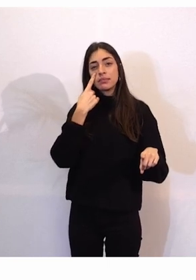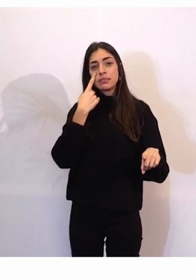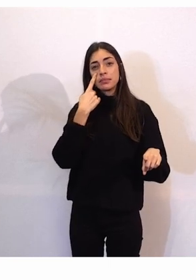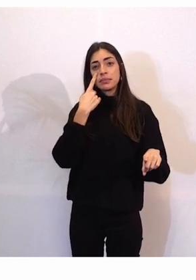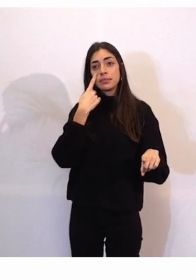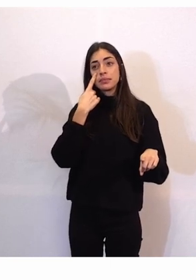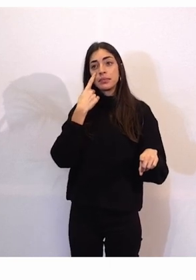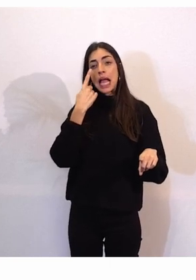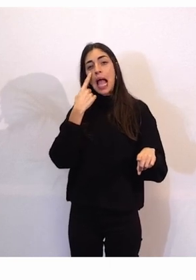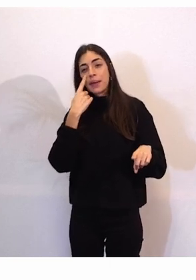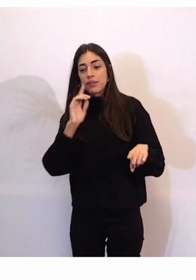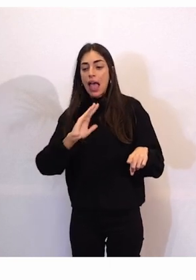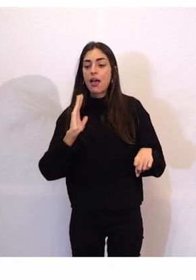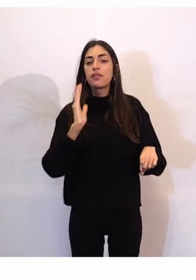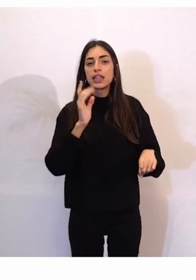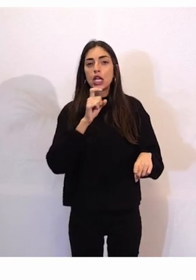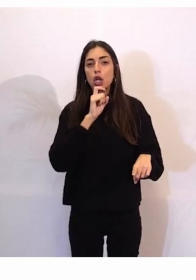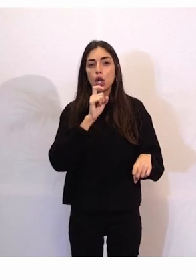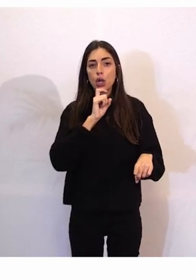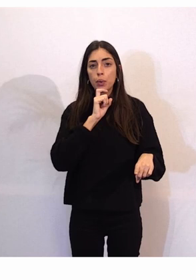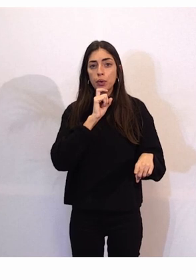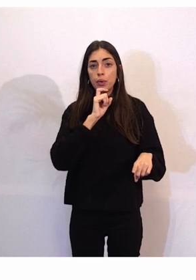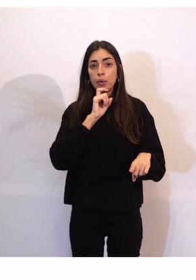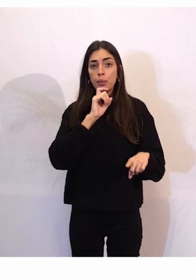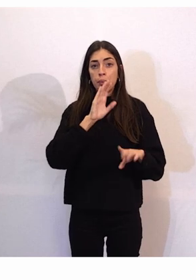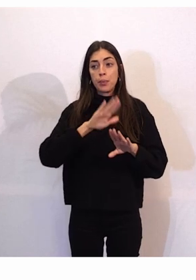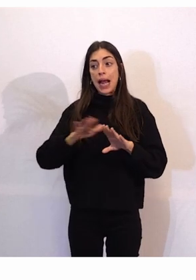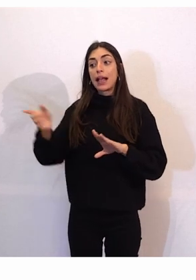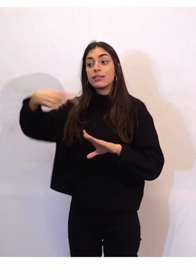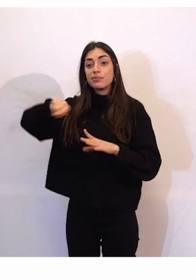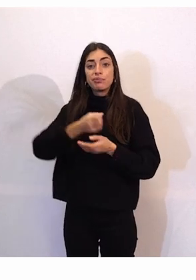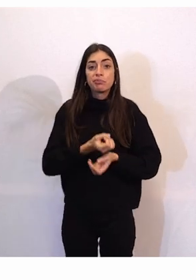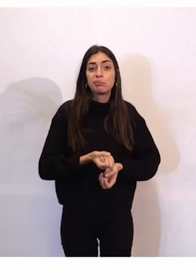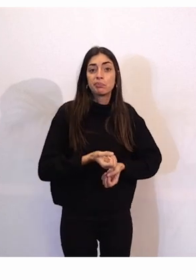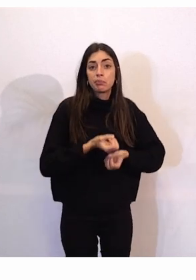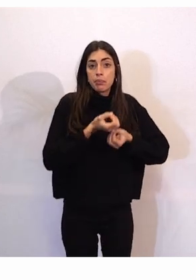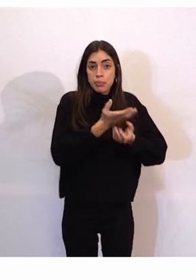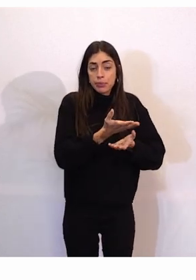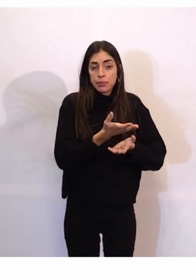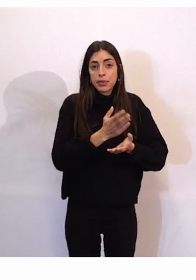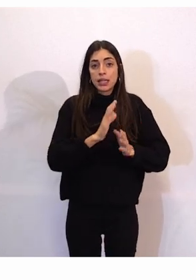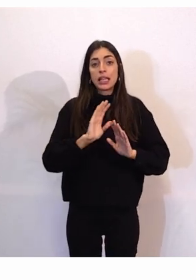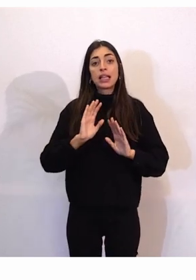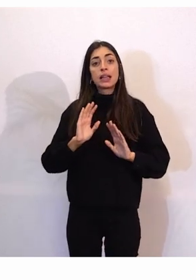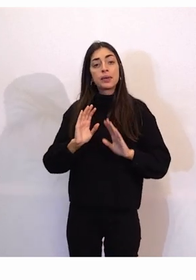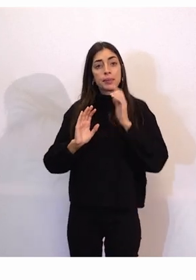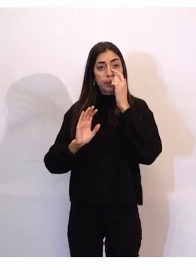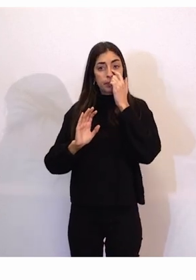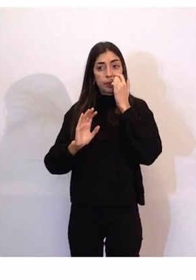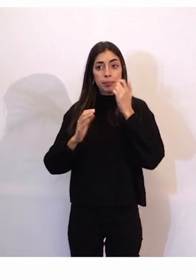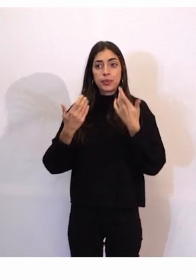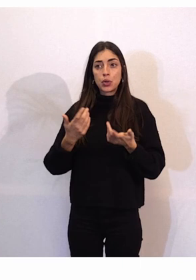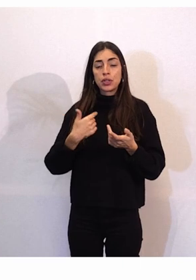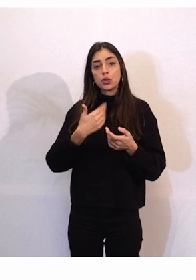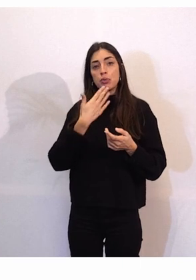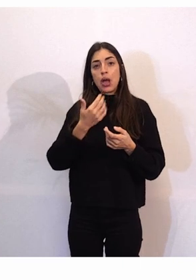lo que le puede afectar para cuando ya se manifiesta. Si tú no eras así, pues claro que no eras así. Si te están metiendo